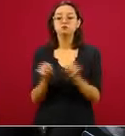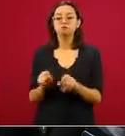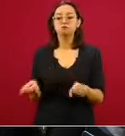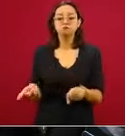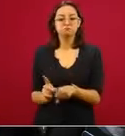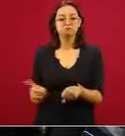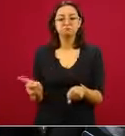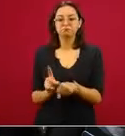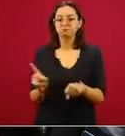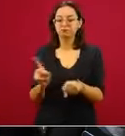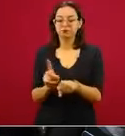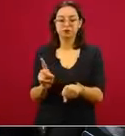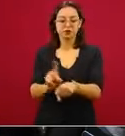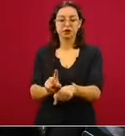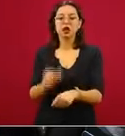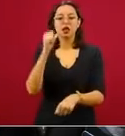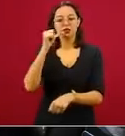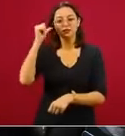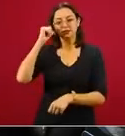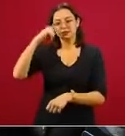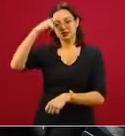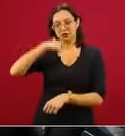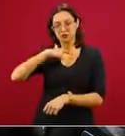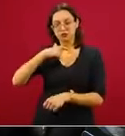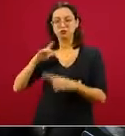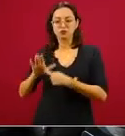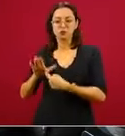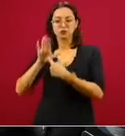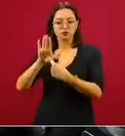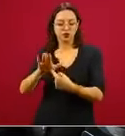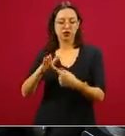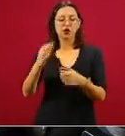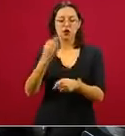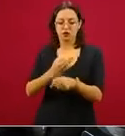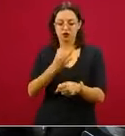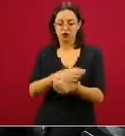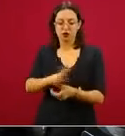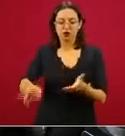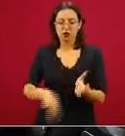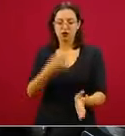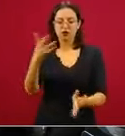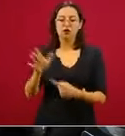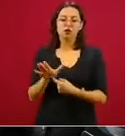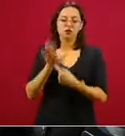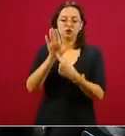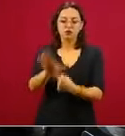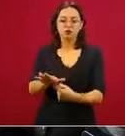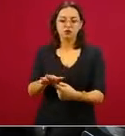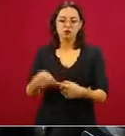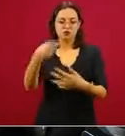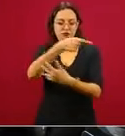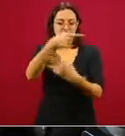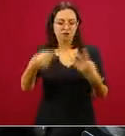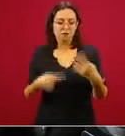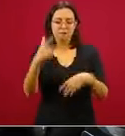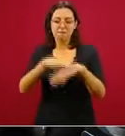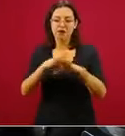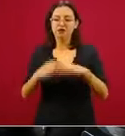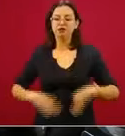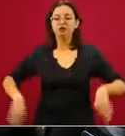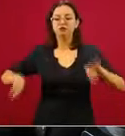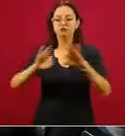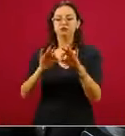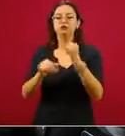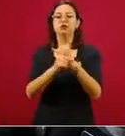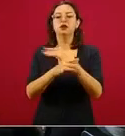el correspondiente al más reciente que presentamos ayer por la tarde. Me voy a centrar en los elementos más sustantivos y